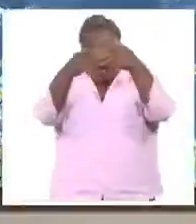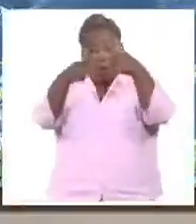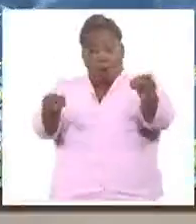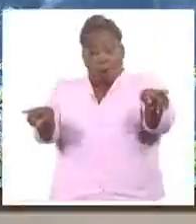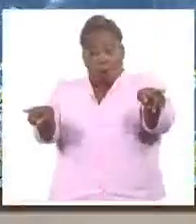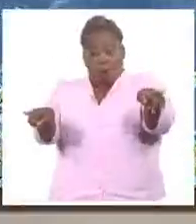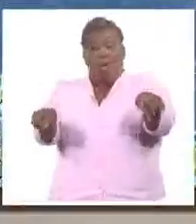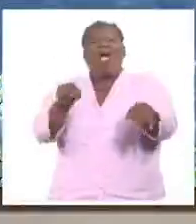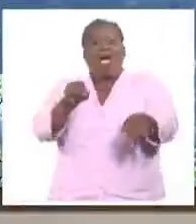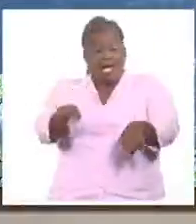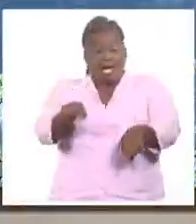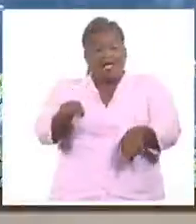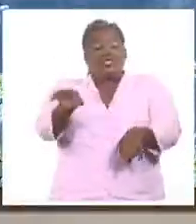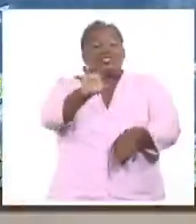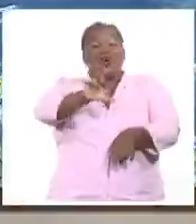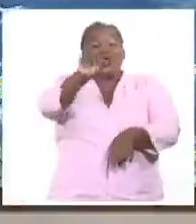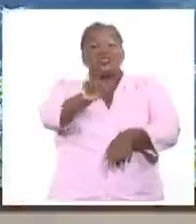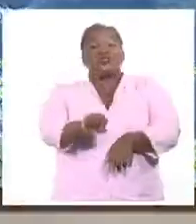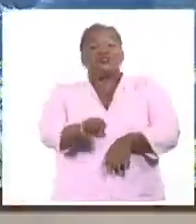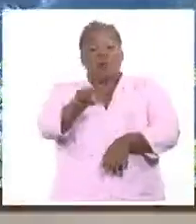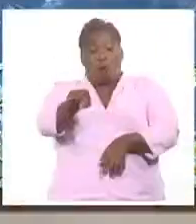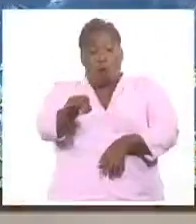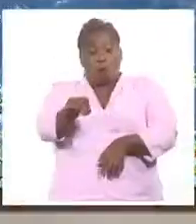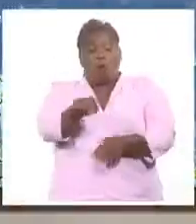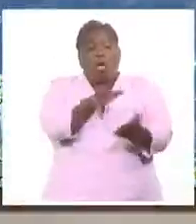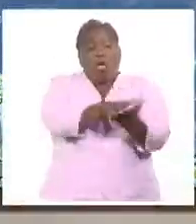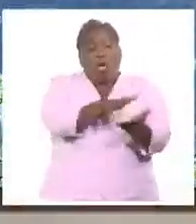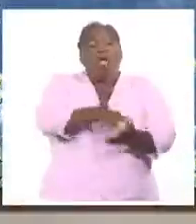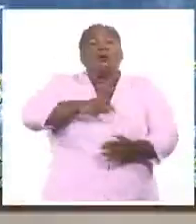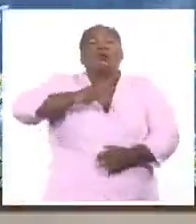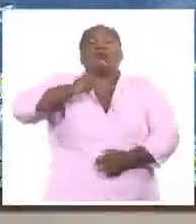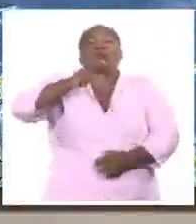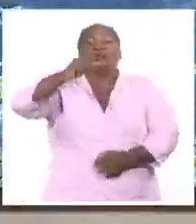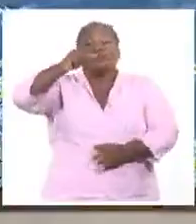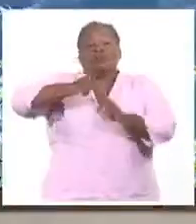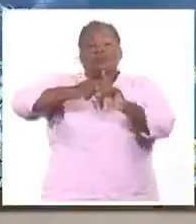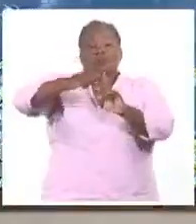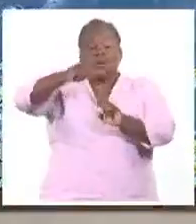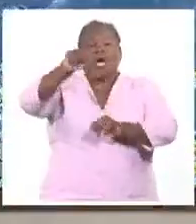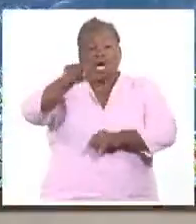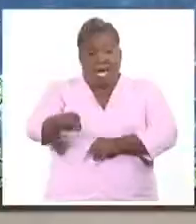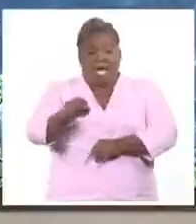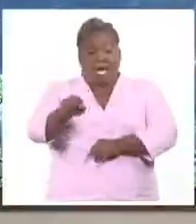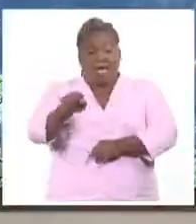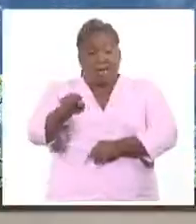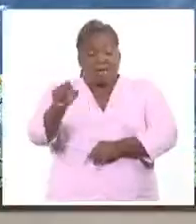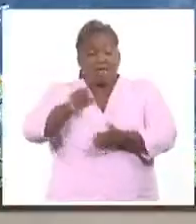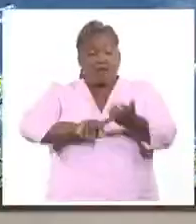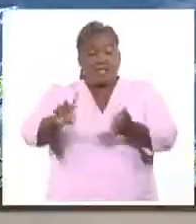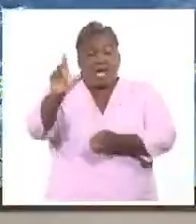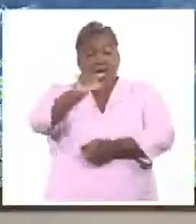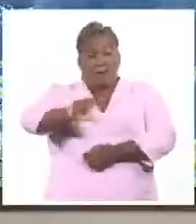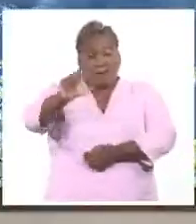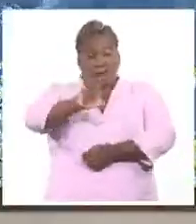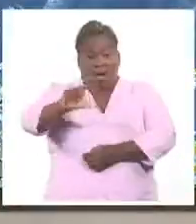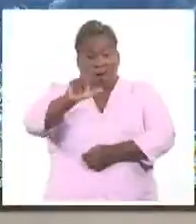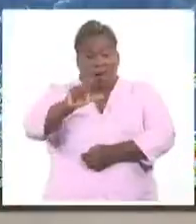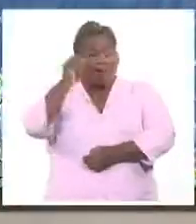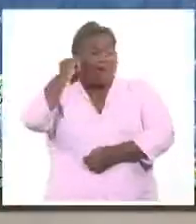principalmente en zonas del interior y sur. El mayor acumulado en las últimas 24 horas en la estación meteorológica de Florida, en la provincia de Camagüey, con